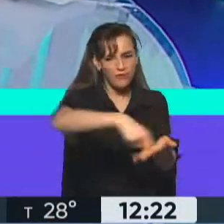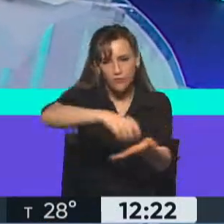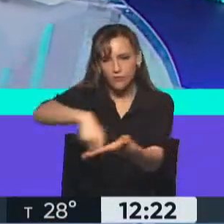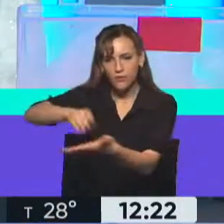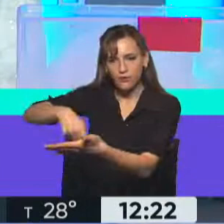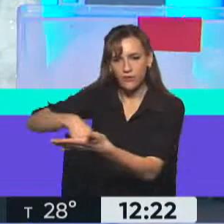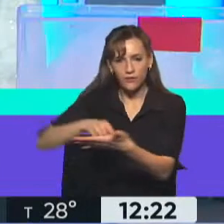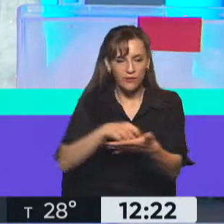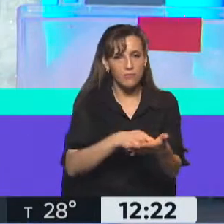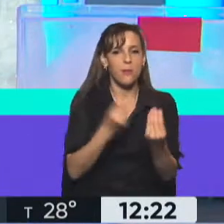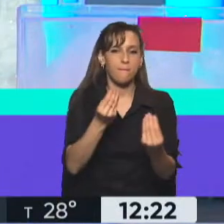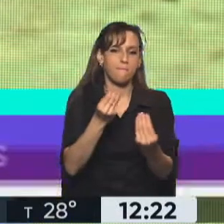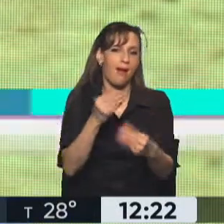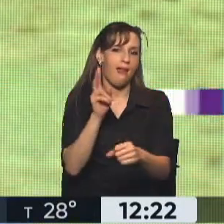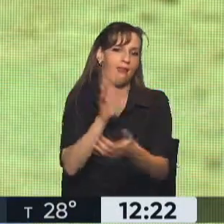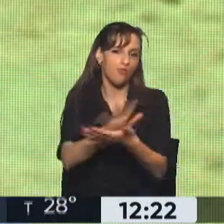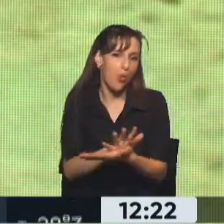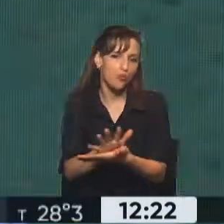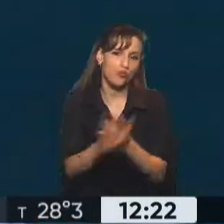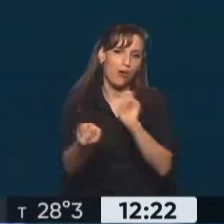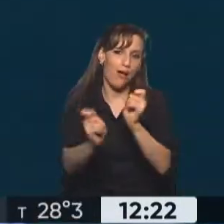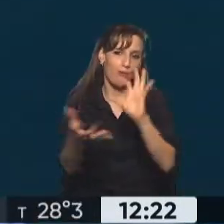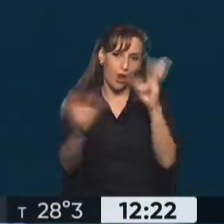urgente como el del cambio climático gracias nor a cabo pero seguimos con más